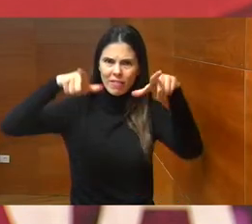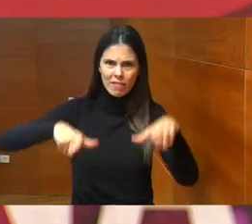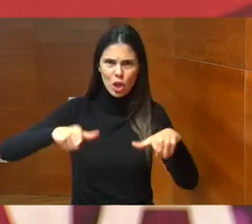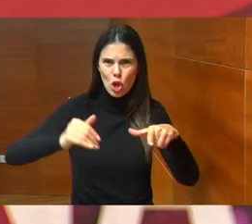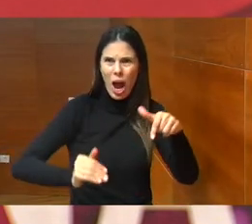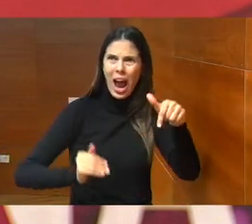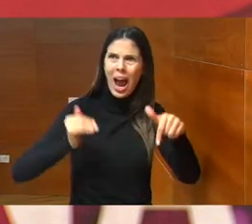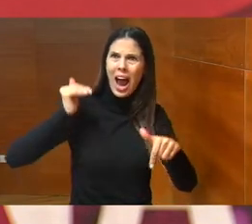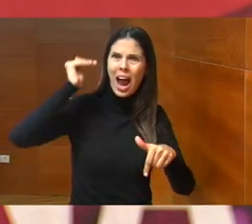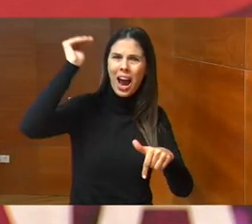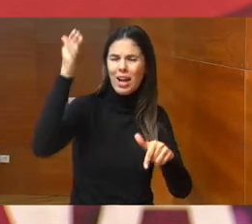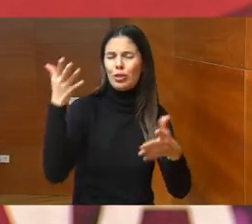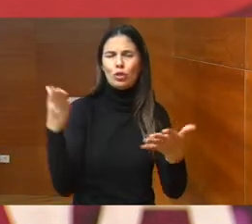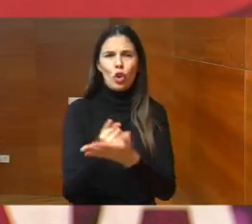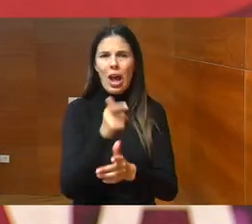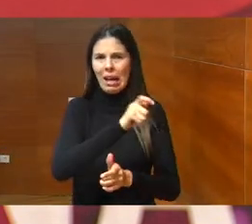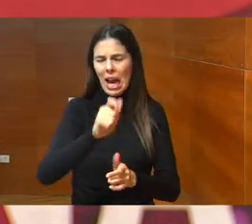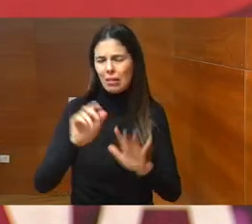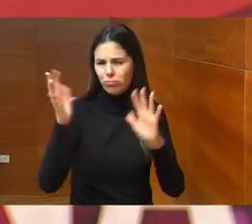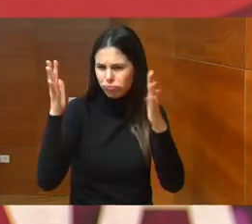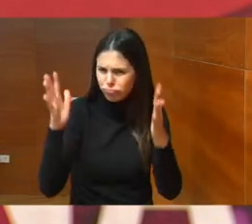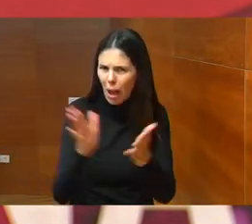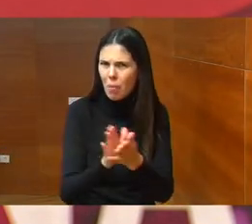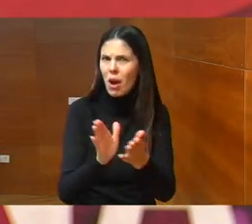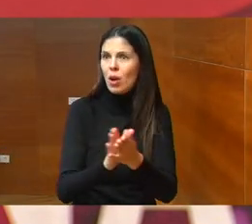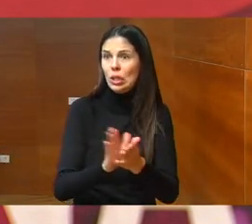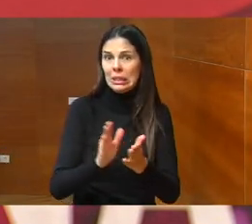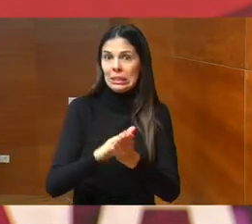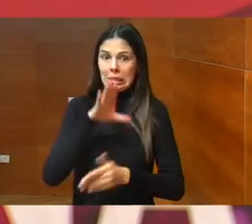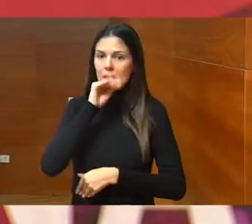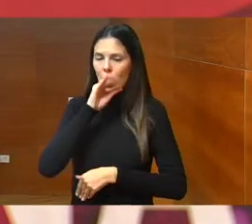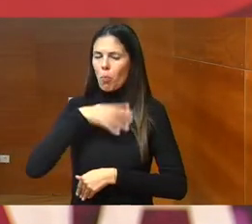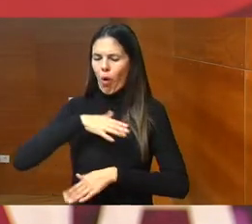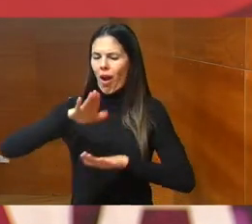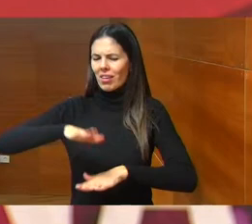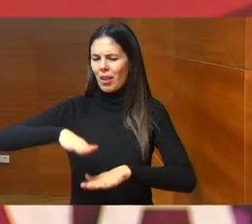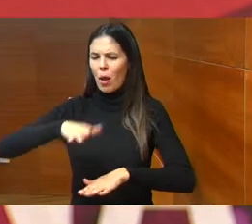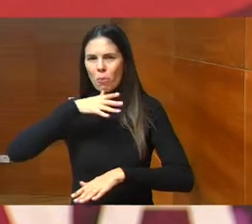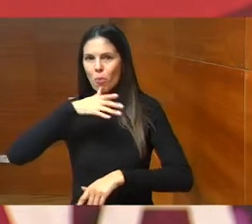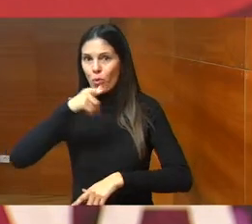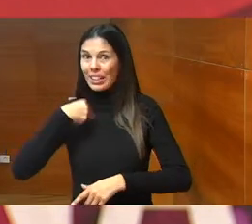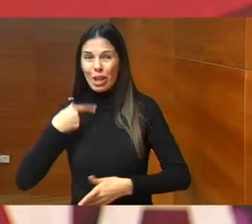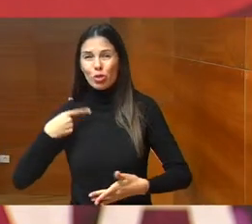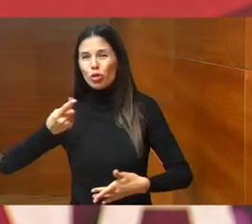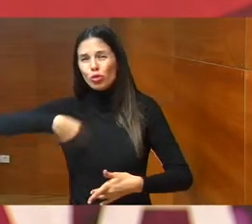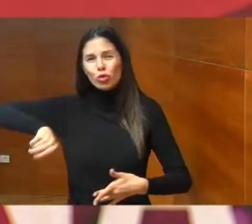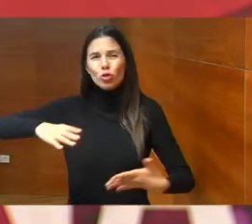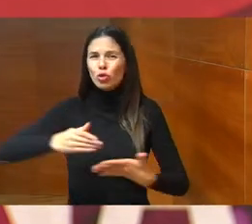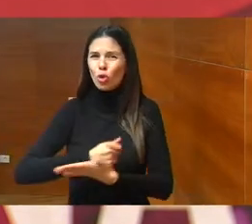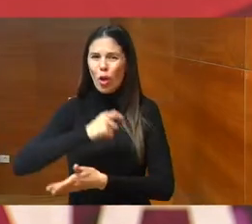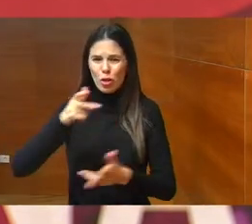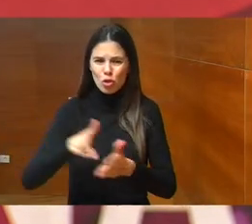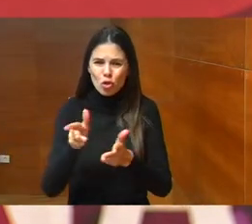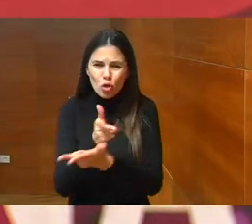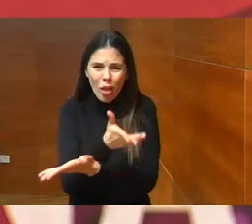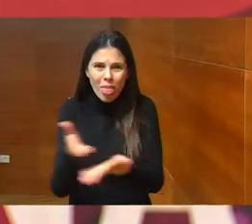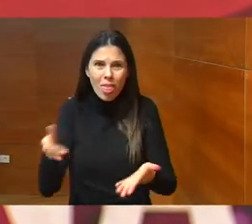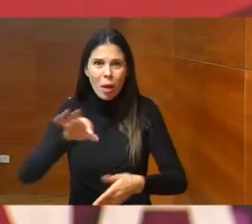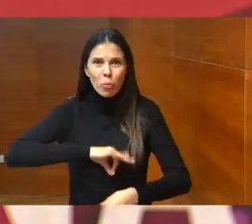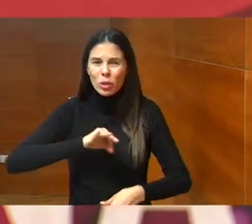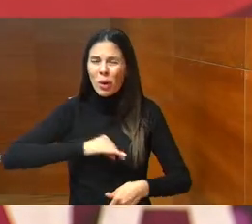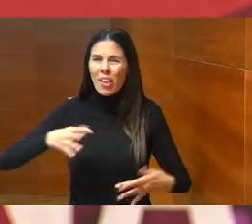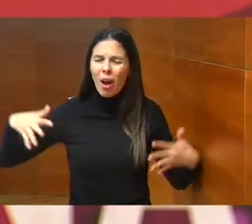entre vítores y aplausos chichana posiblemente a que estaba toda pontevedra no solo a toda pontevedra sino